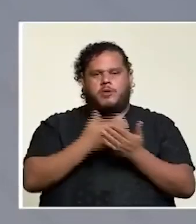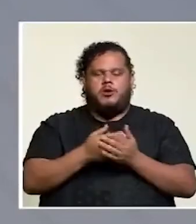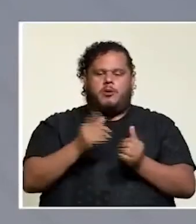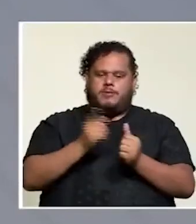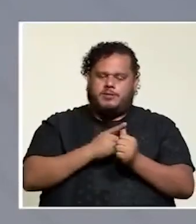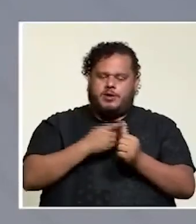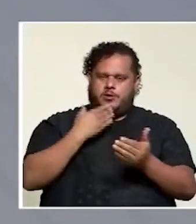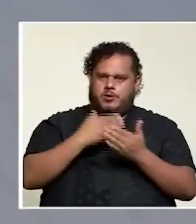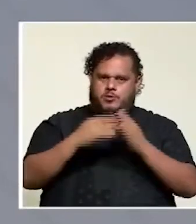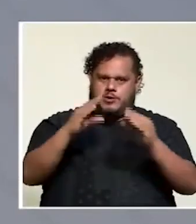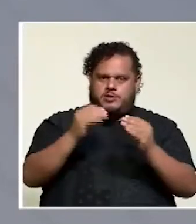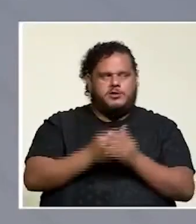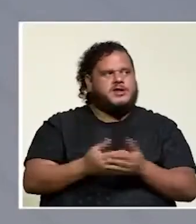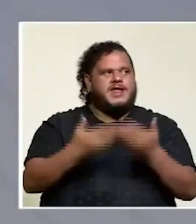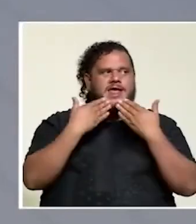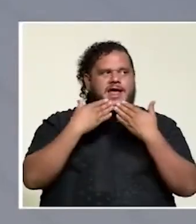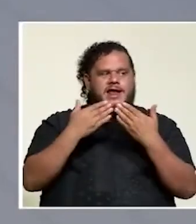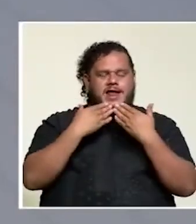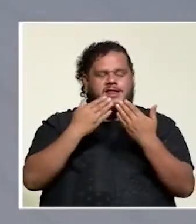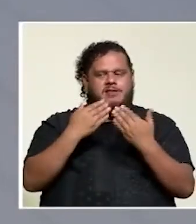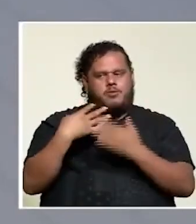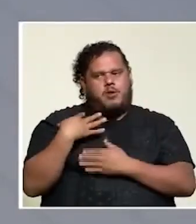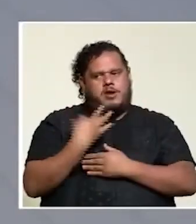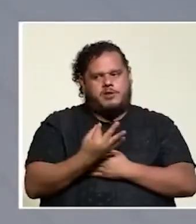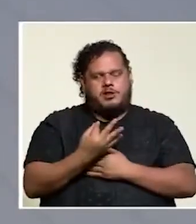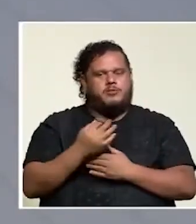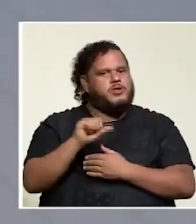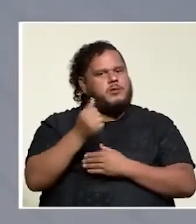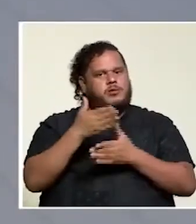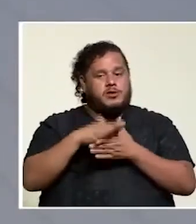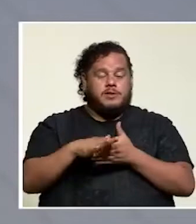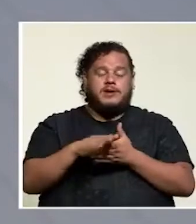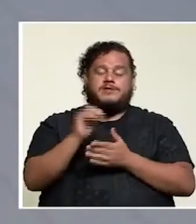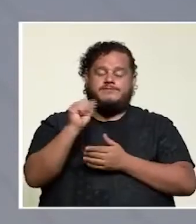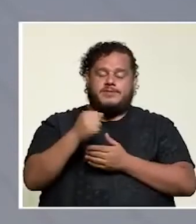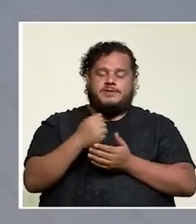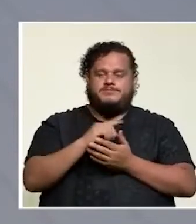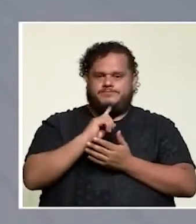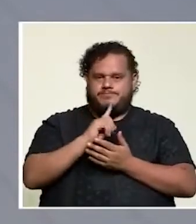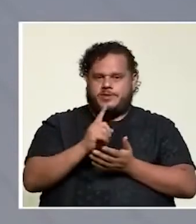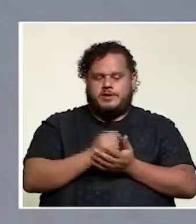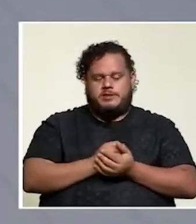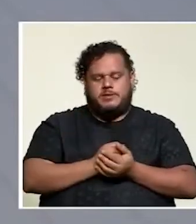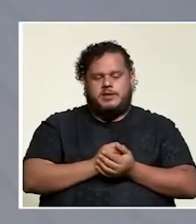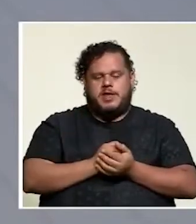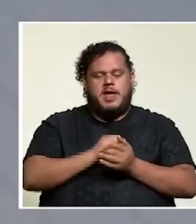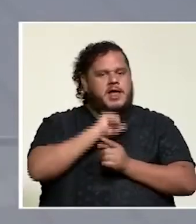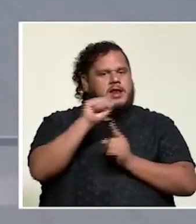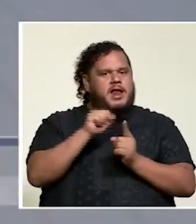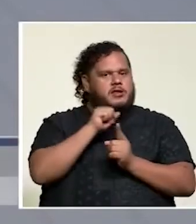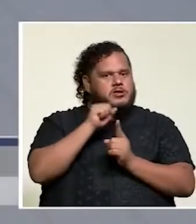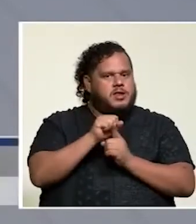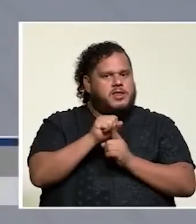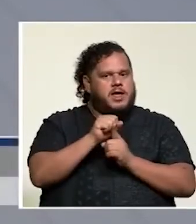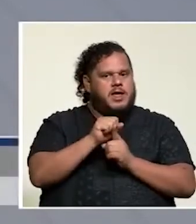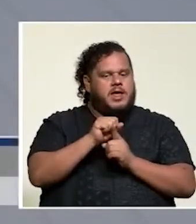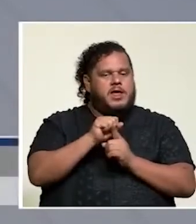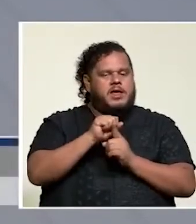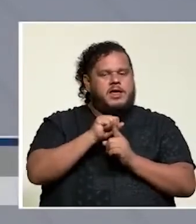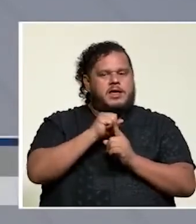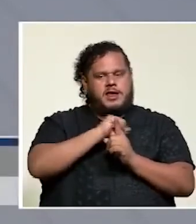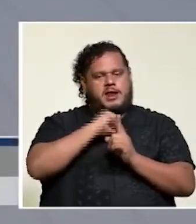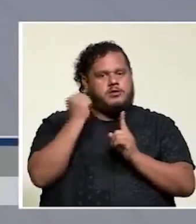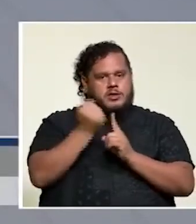buenas noches, gracias por la invitación. Y por otra parte, pues sí, ciertamente la sociedad costarricense atraviesa por